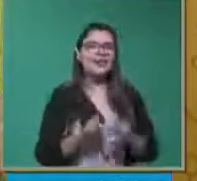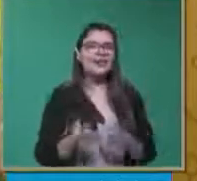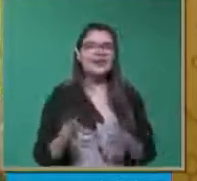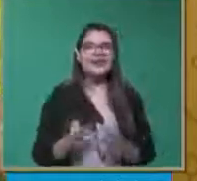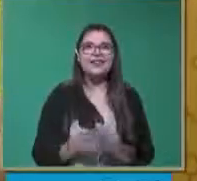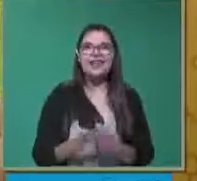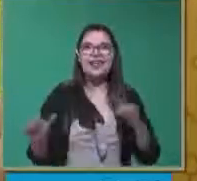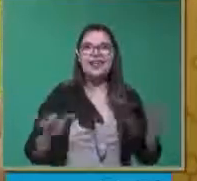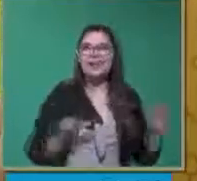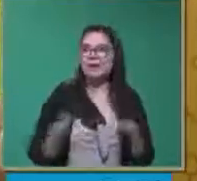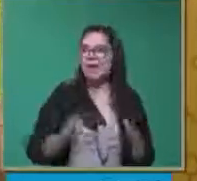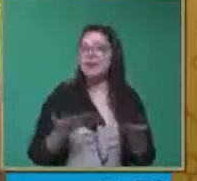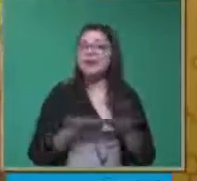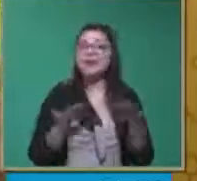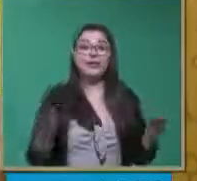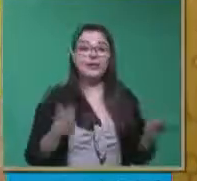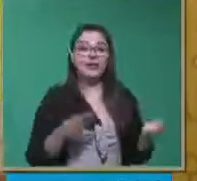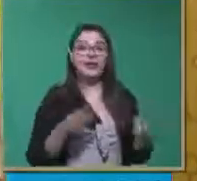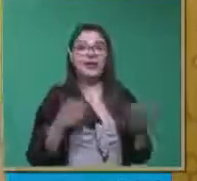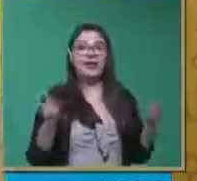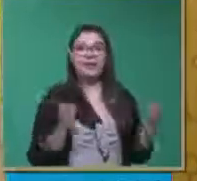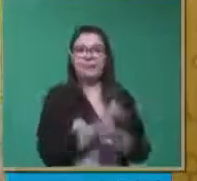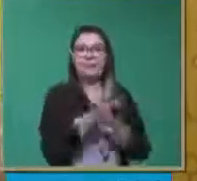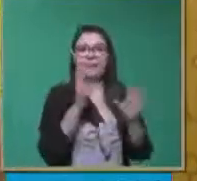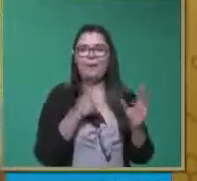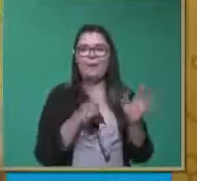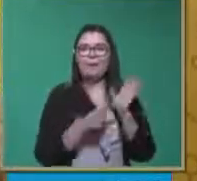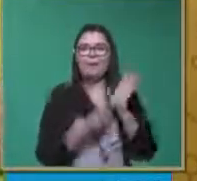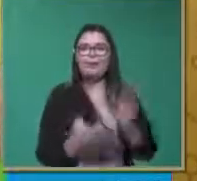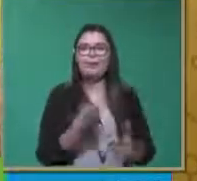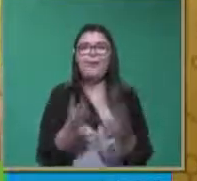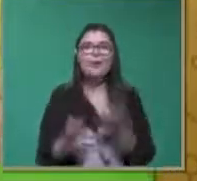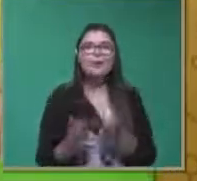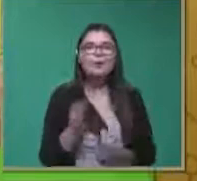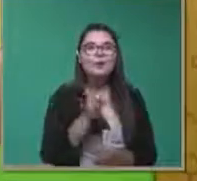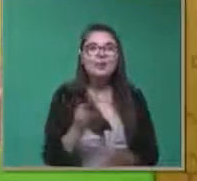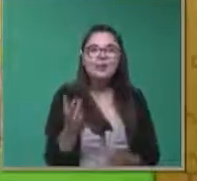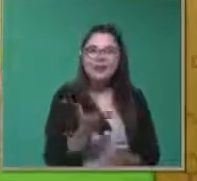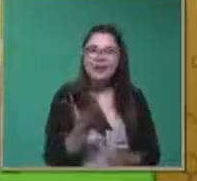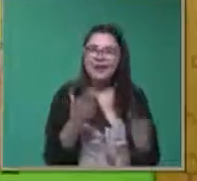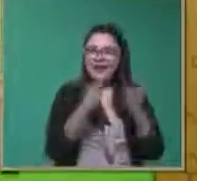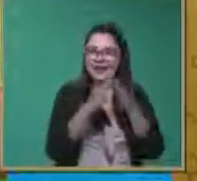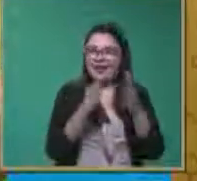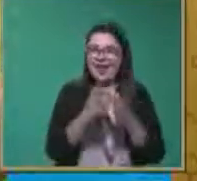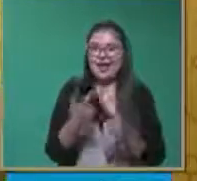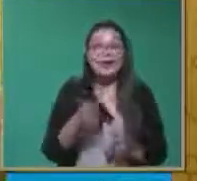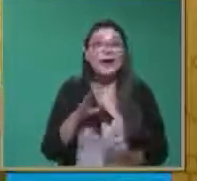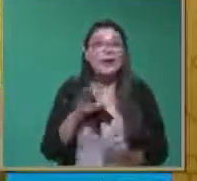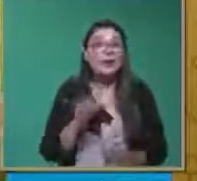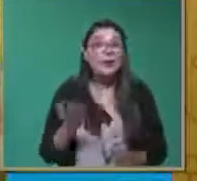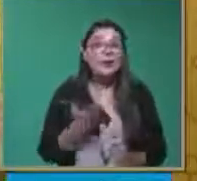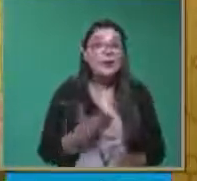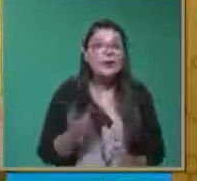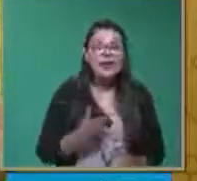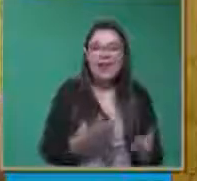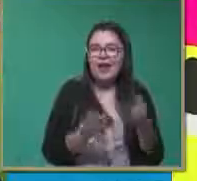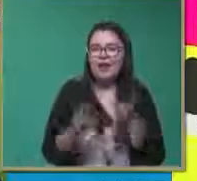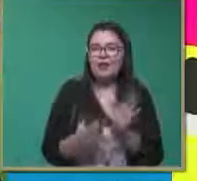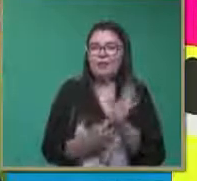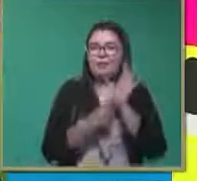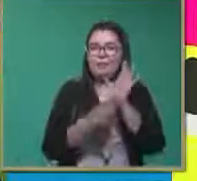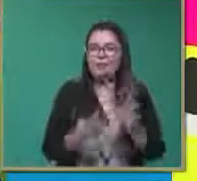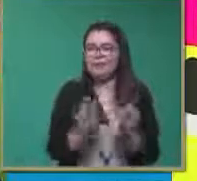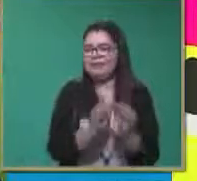el mago nos mostró algunos, para que lo hagan en casa estos días e incluso hacer alguna presentación ahí en clase cuando